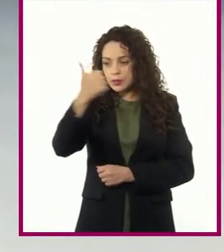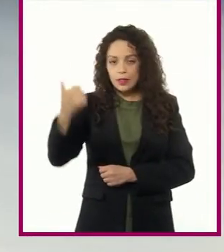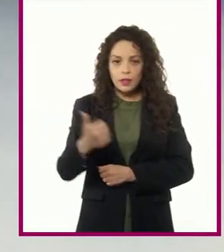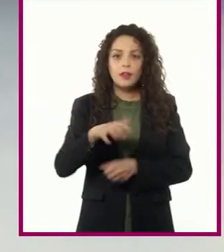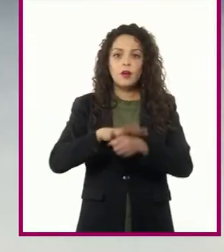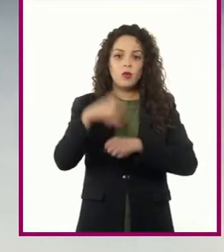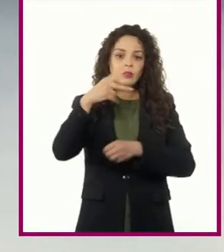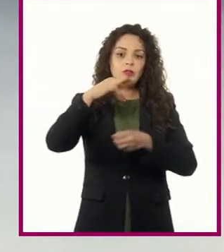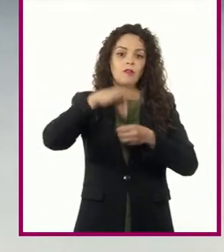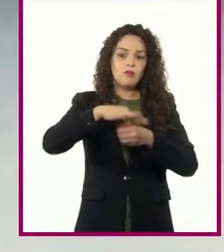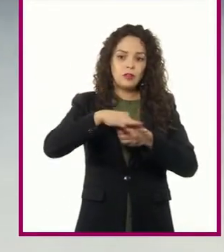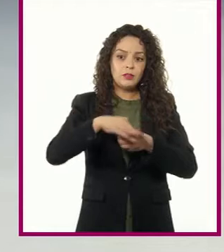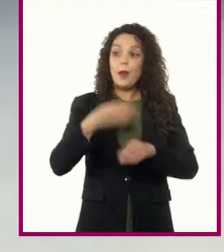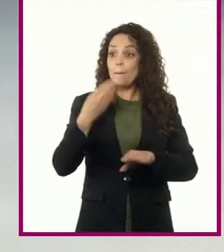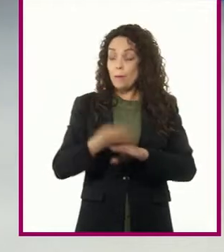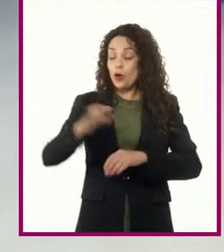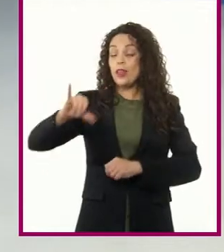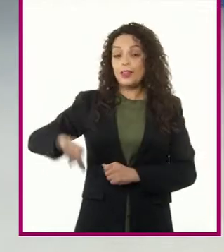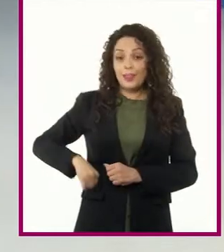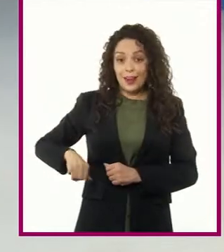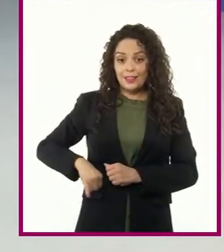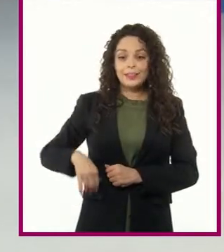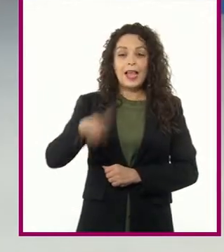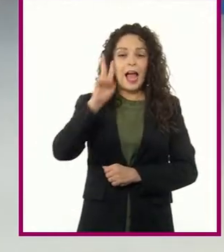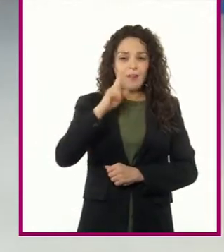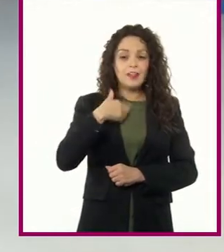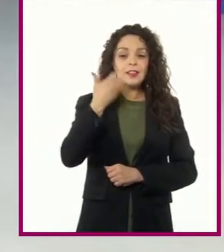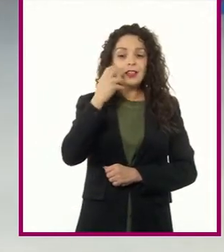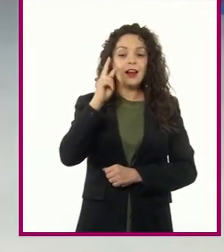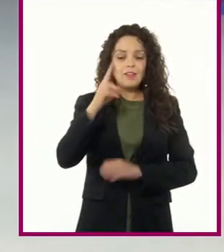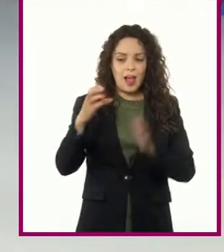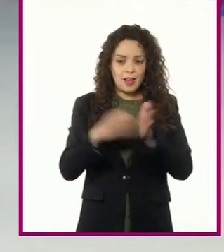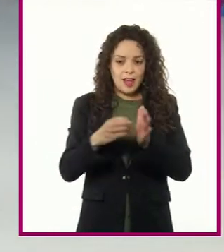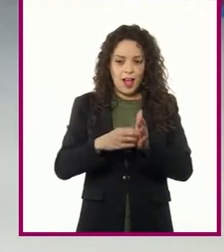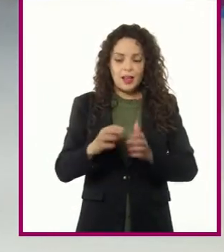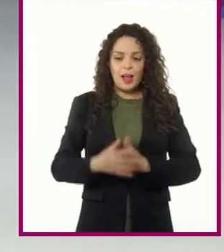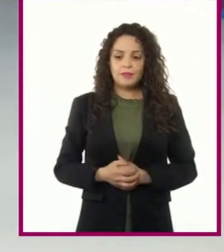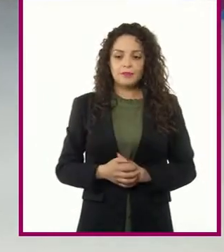Muy interesante ejercicio escolar. A ver, déjame ver la caja.